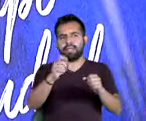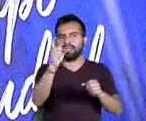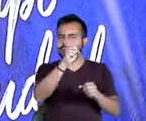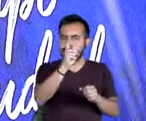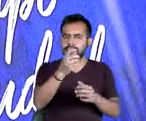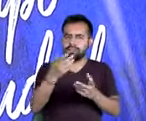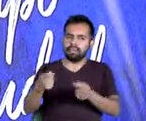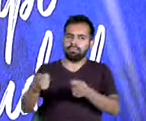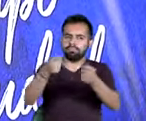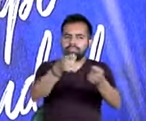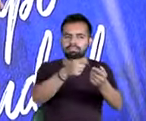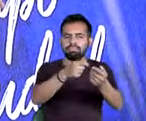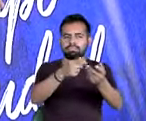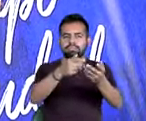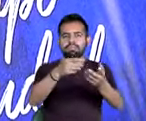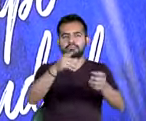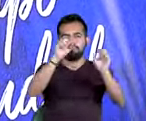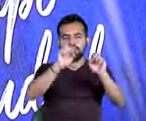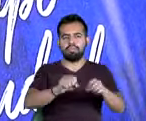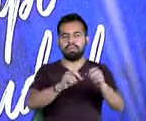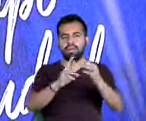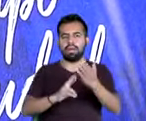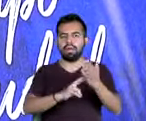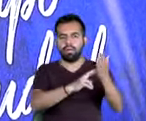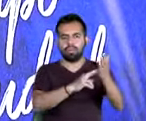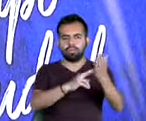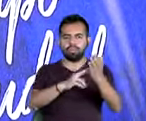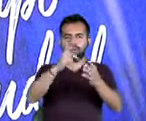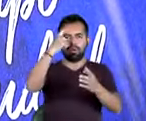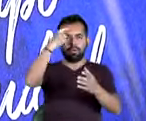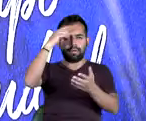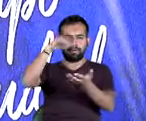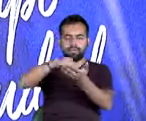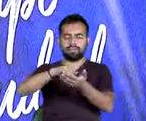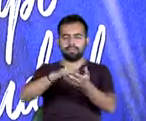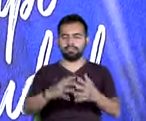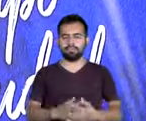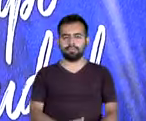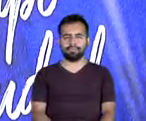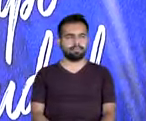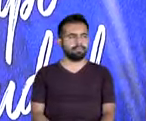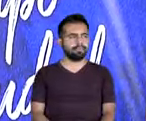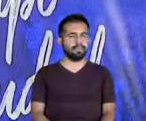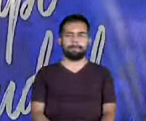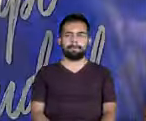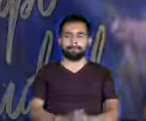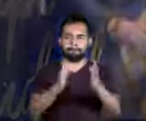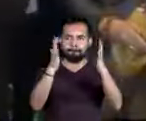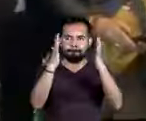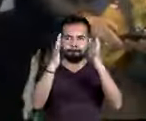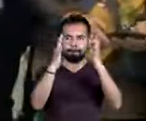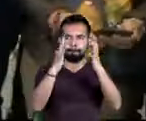y que sean más recursos que se sumen a las transferencias del gobierno central para atender problemas en la ruralidad.